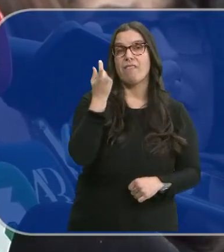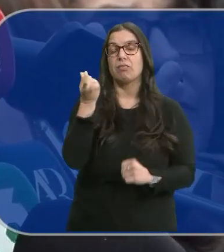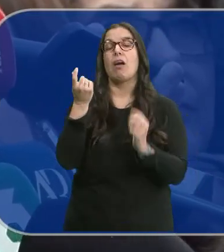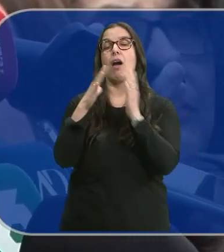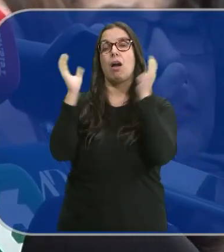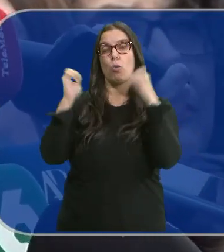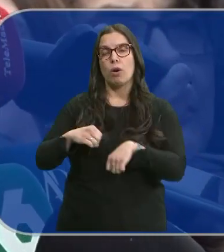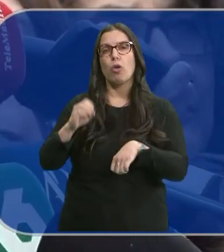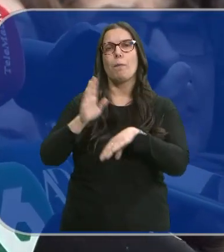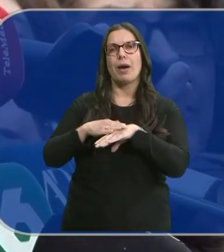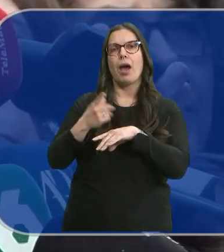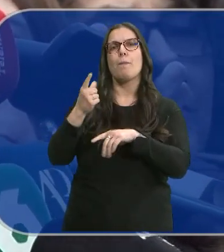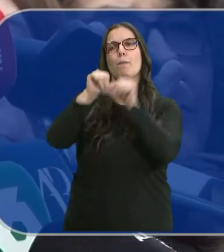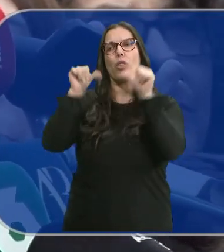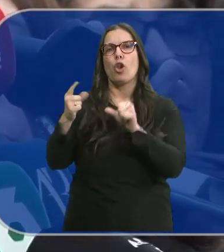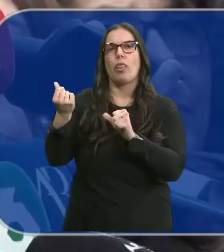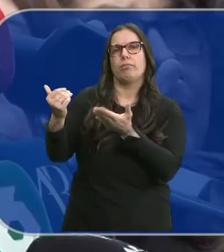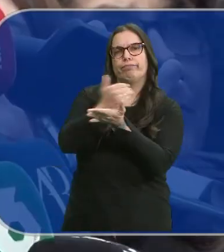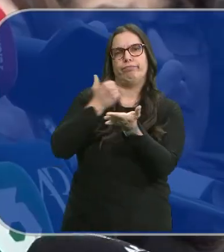acuerdo en el modelo de recaudación.